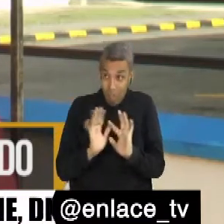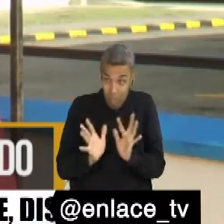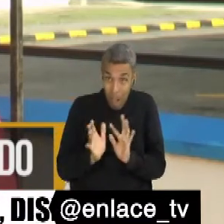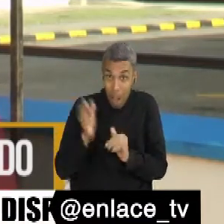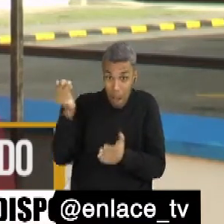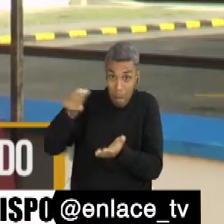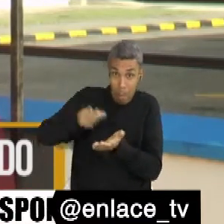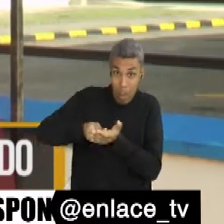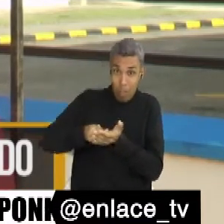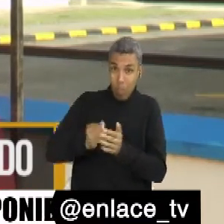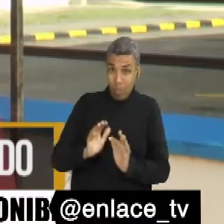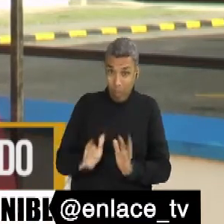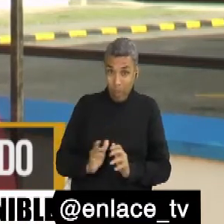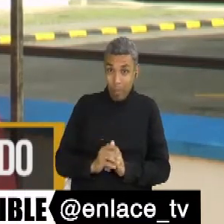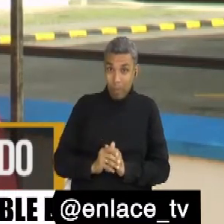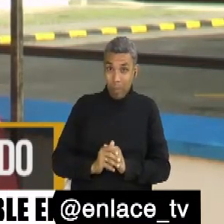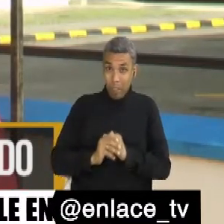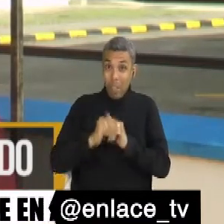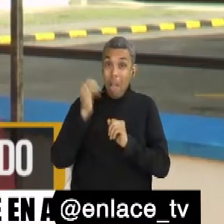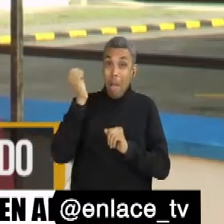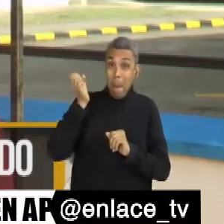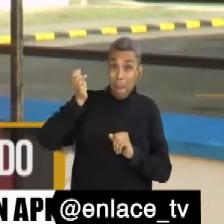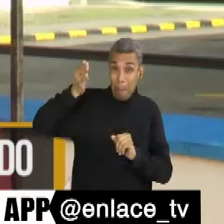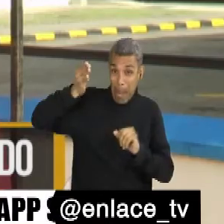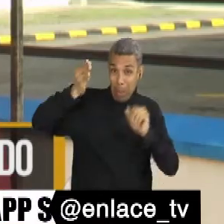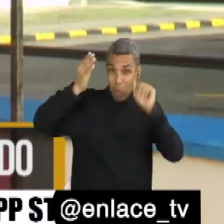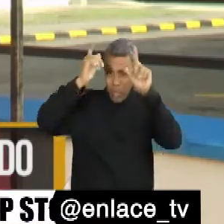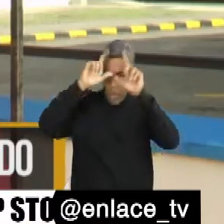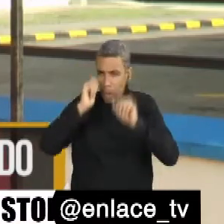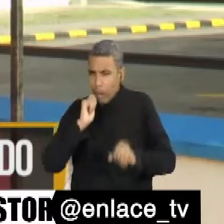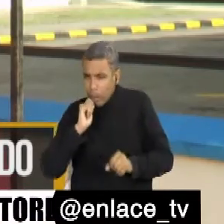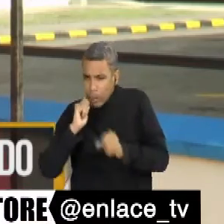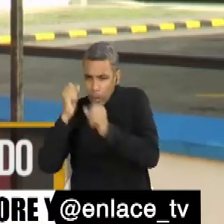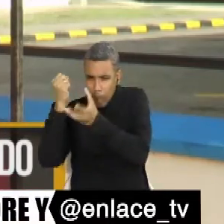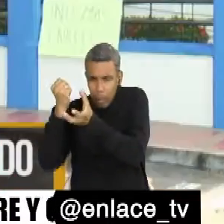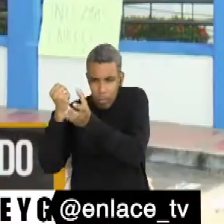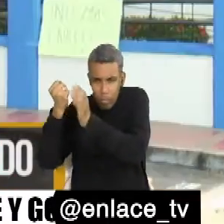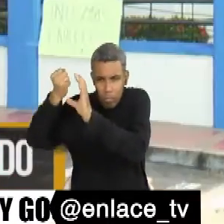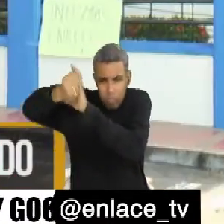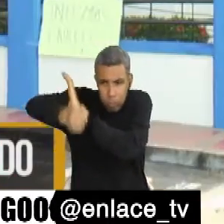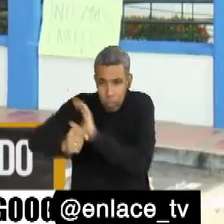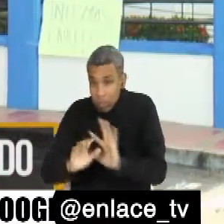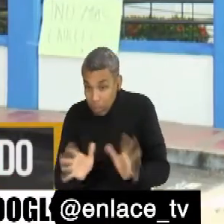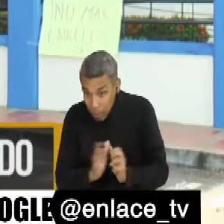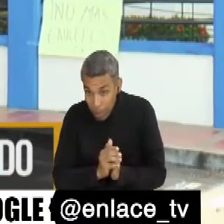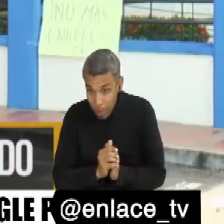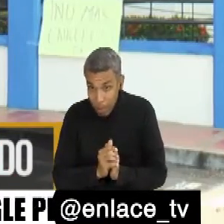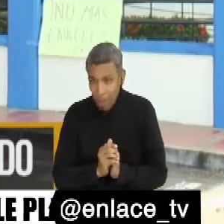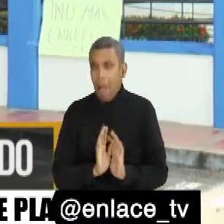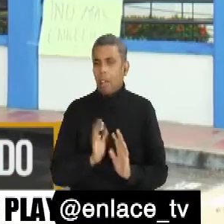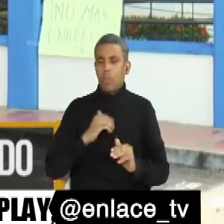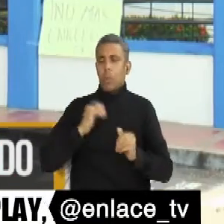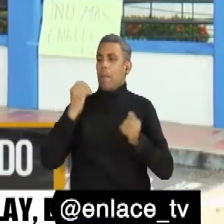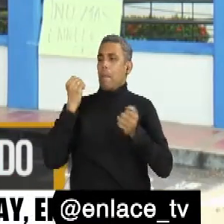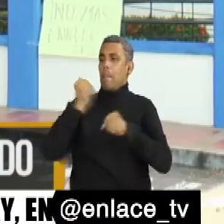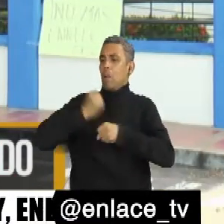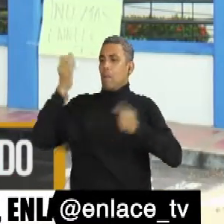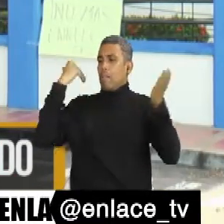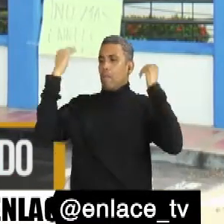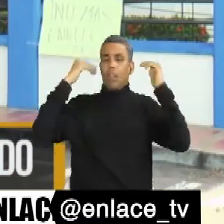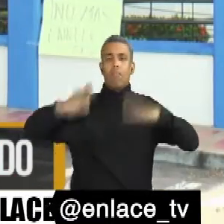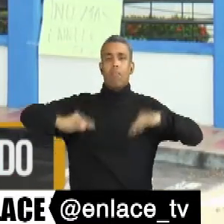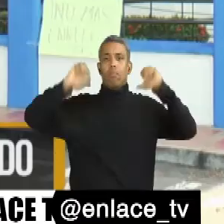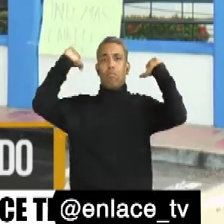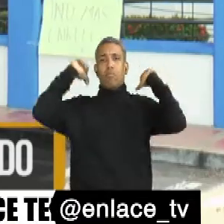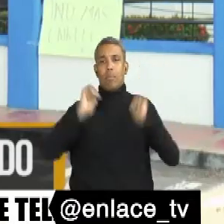deben, los 3 meses de sueldo más la liquidación. Eso es lo que nos deben y Cor Magdalena no quiere hacer nada y es la